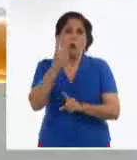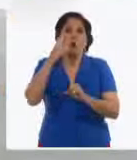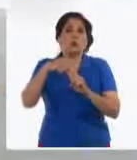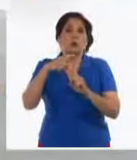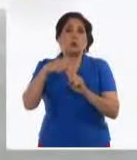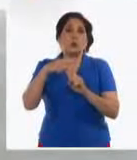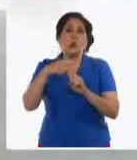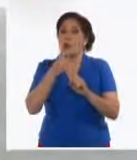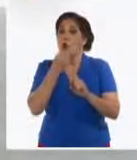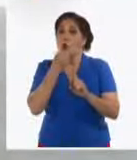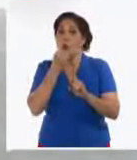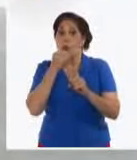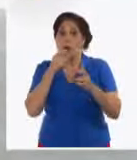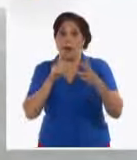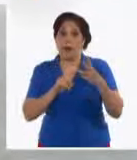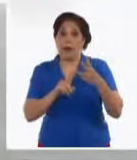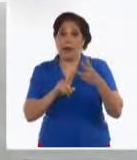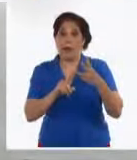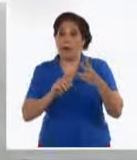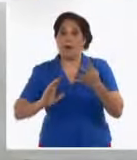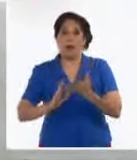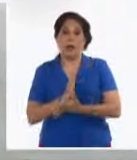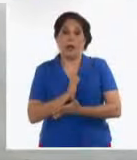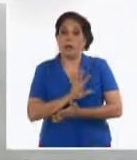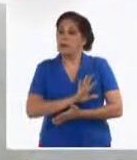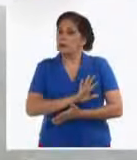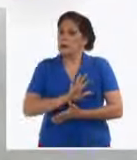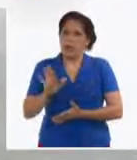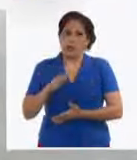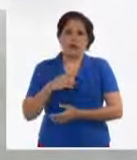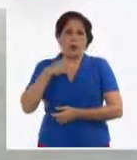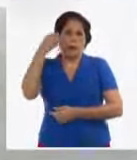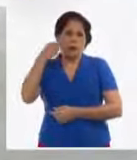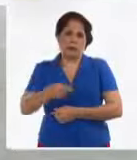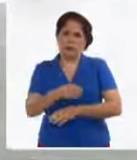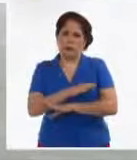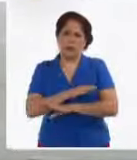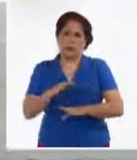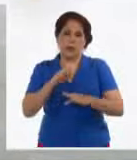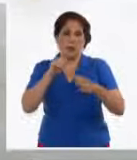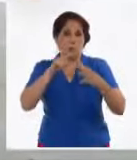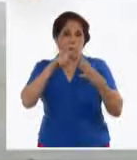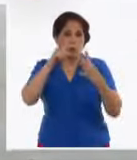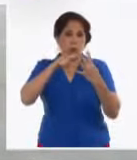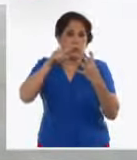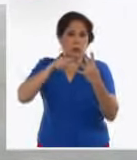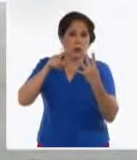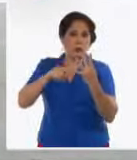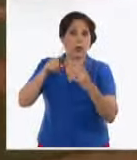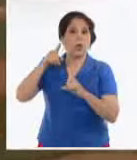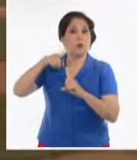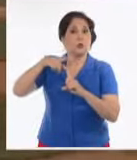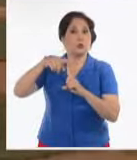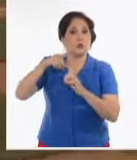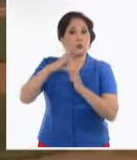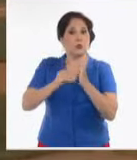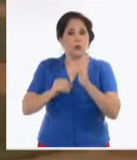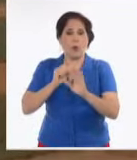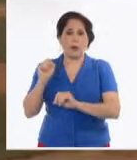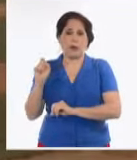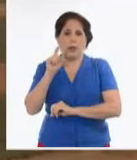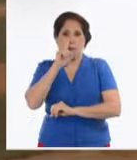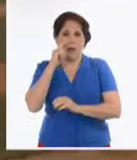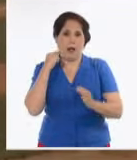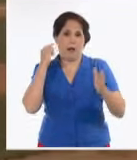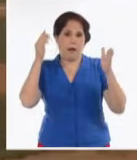tercer bate porque me iban a quitar inmediatamente, pero entonces opté por los 4 turnos y ya terminaron este año. O sea, que la idea